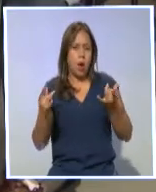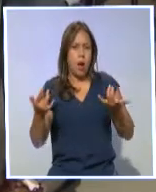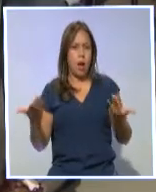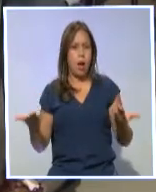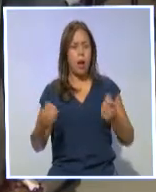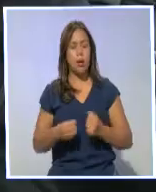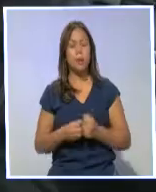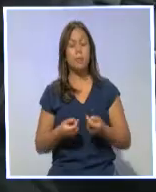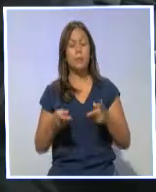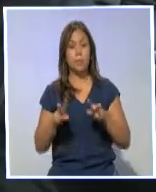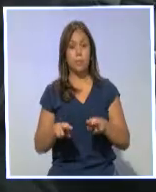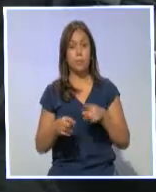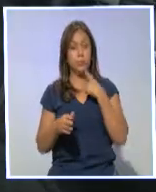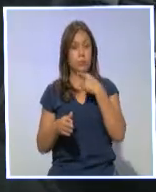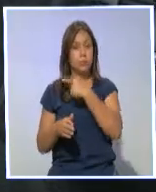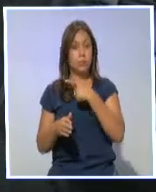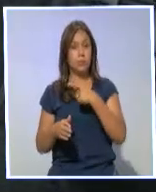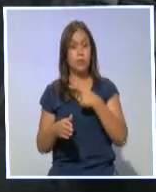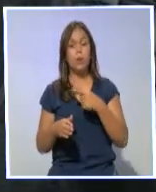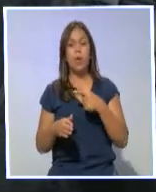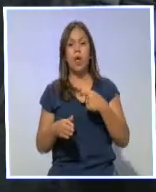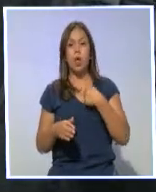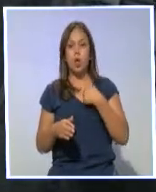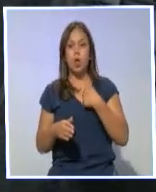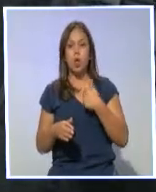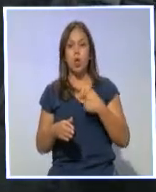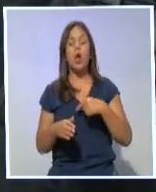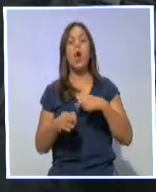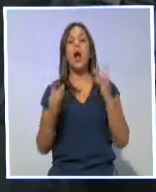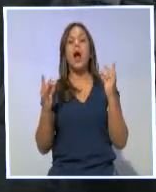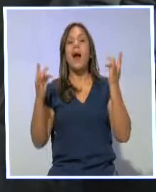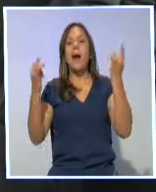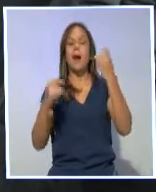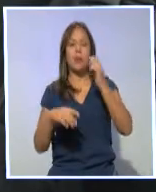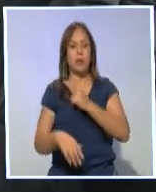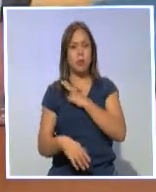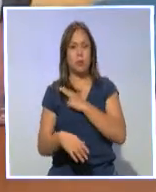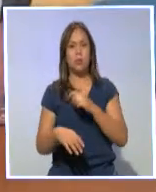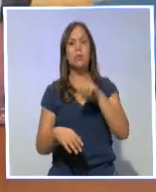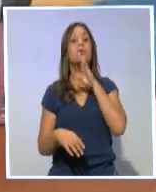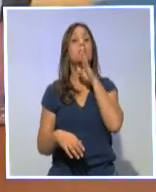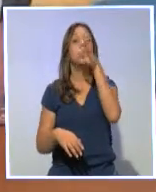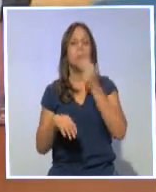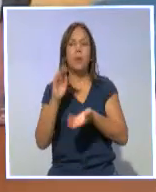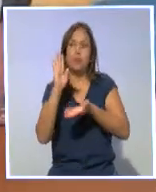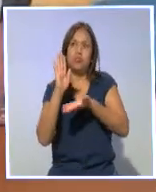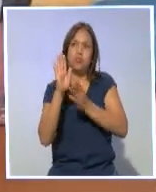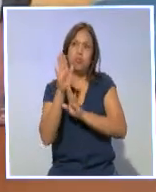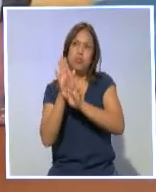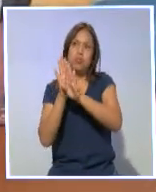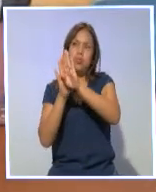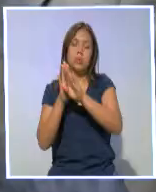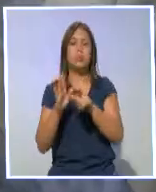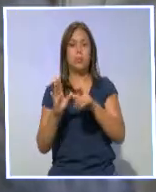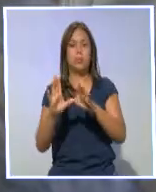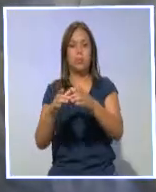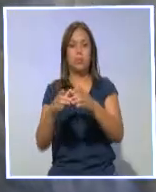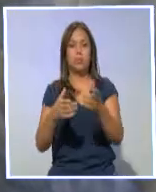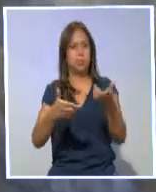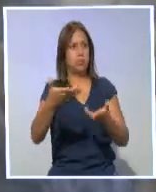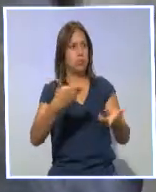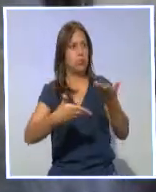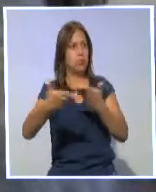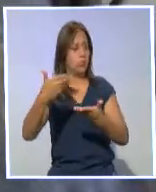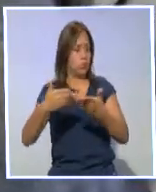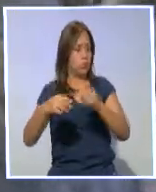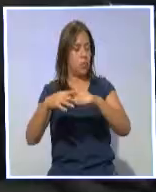criterio de Servino. La visión de universidad es ascendente, igual que la calidad. Está previsto que la mesa legislativa continúe recibiendo aportes